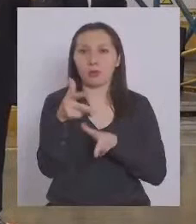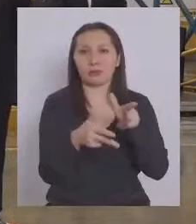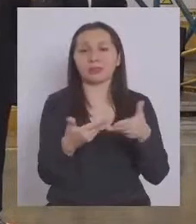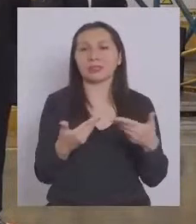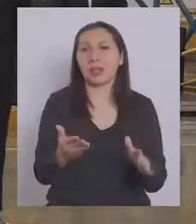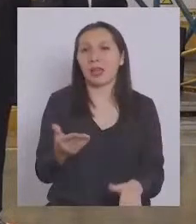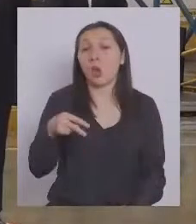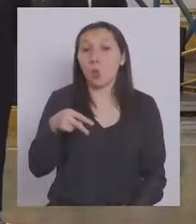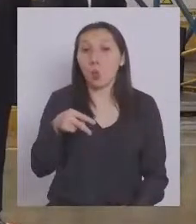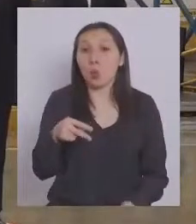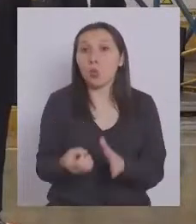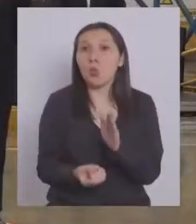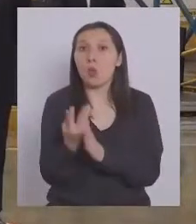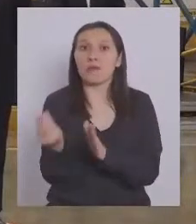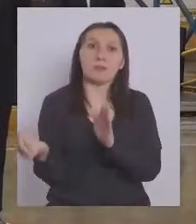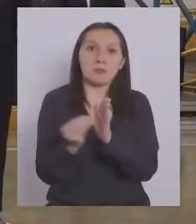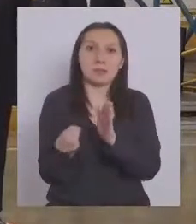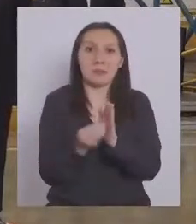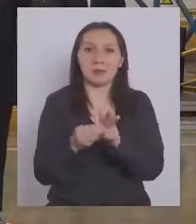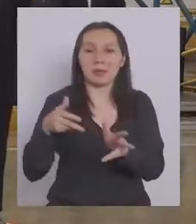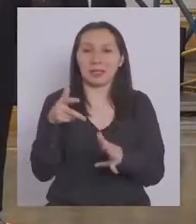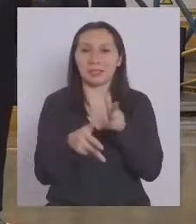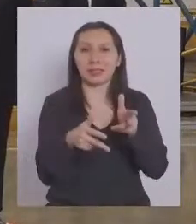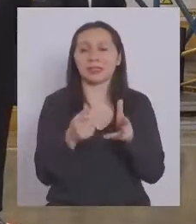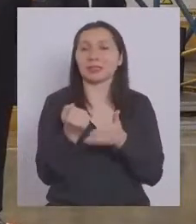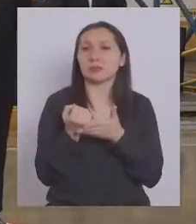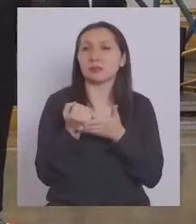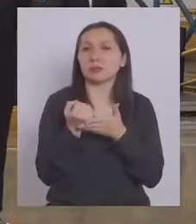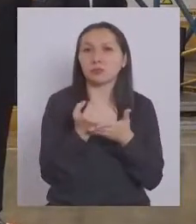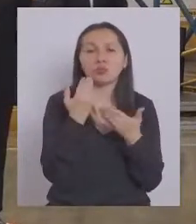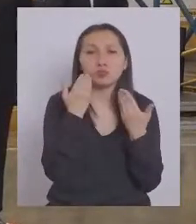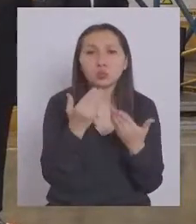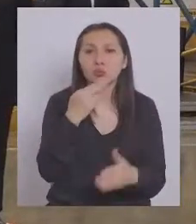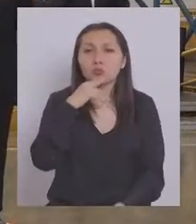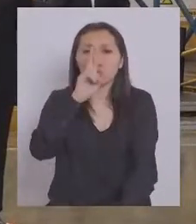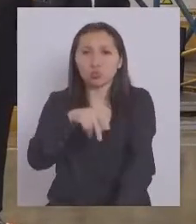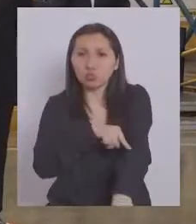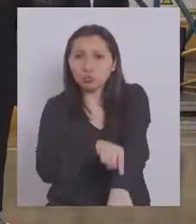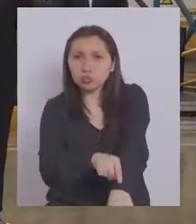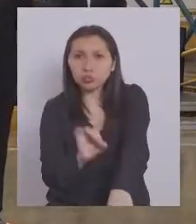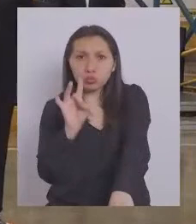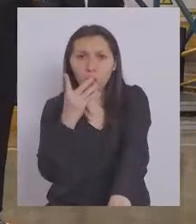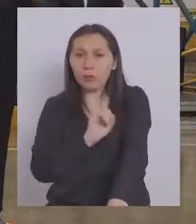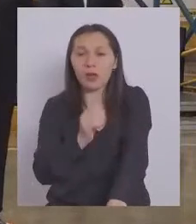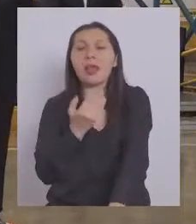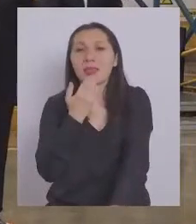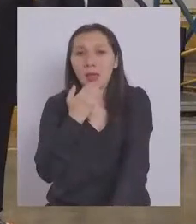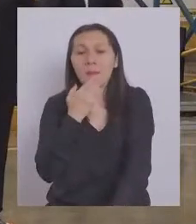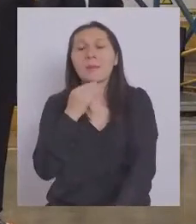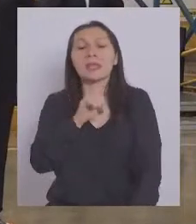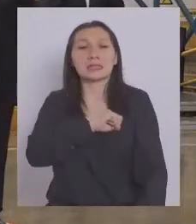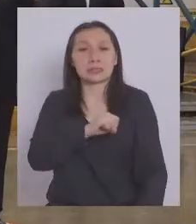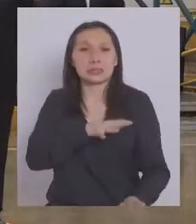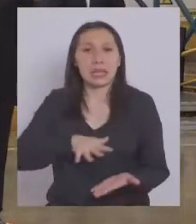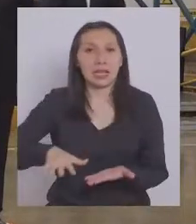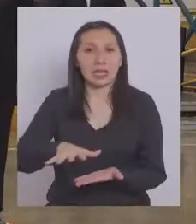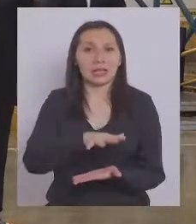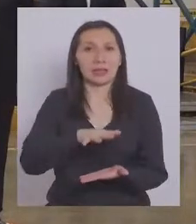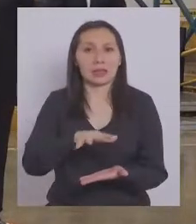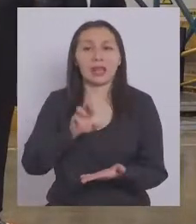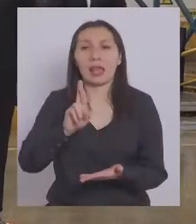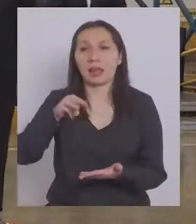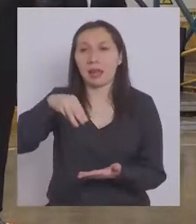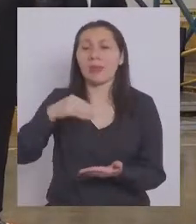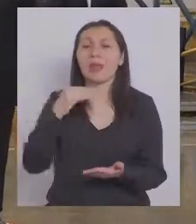ya en junio también van a llegar más trenes y que van a estar beneficiando no solo el sur del país, sino que también parte de la región metropolitana y también del